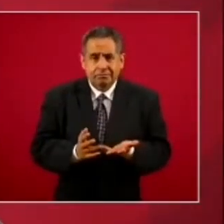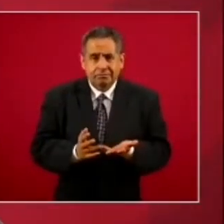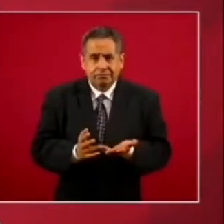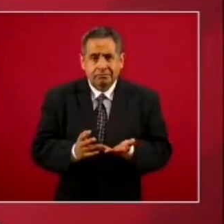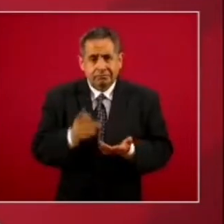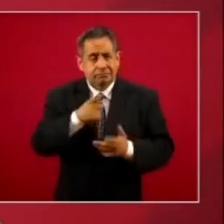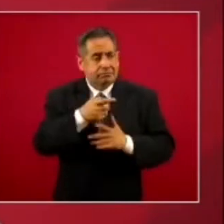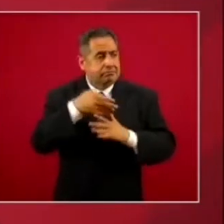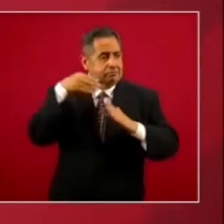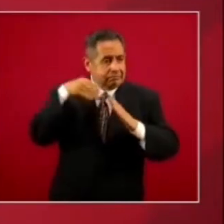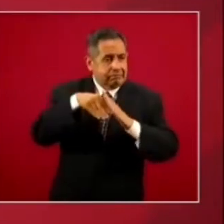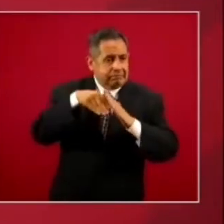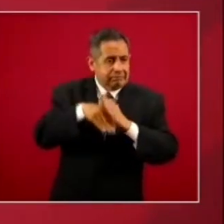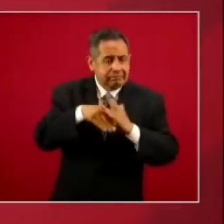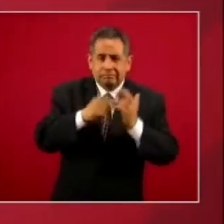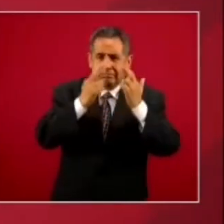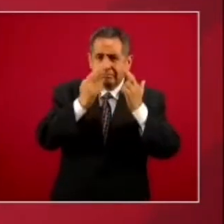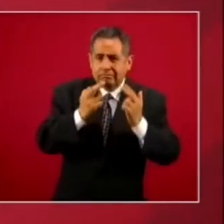la decadencia.